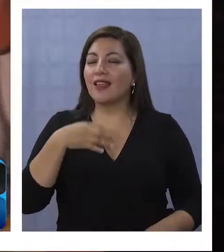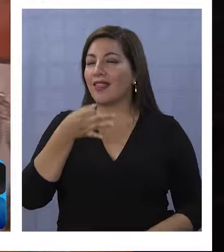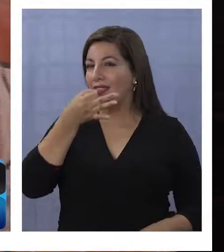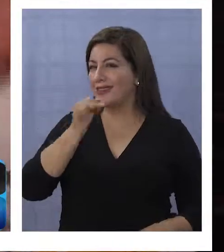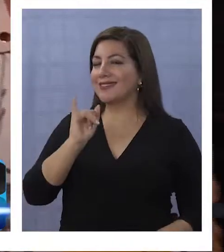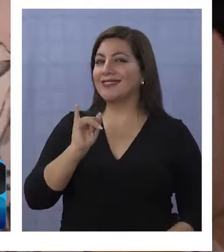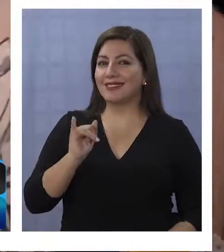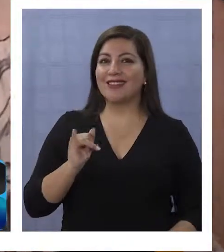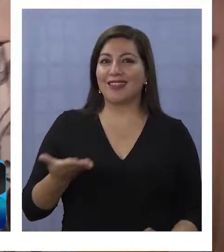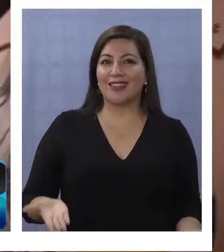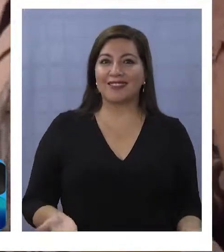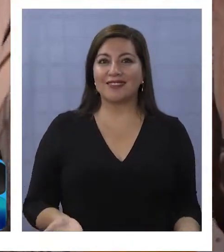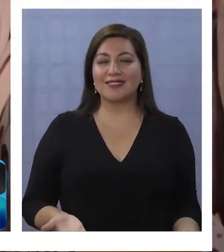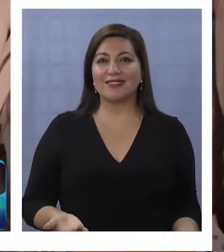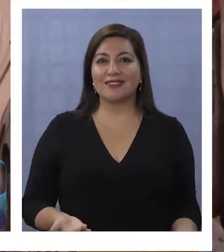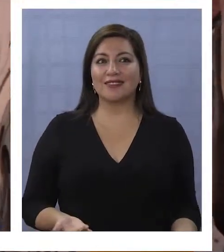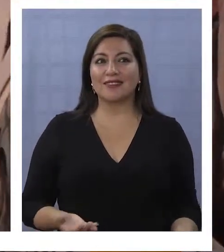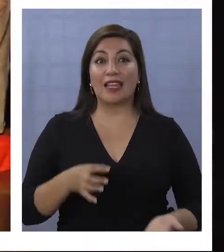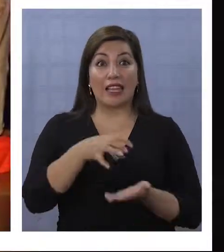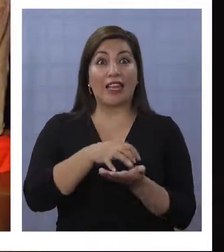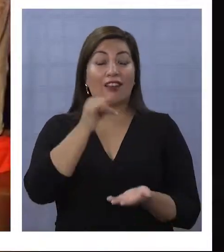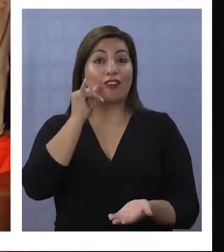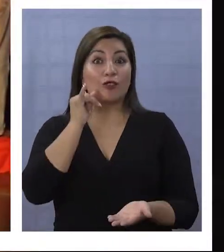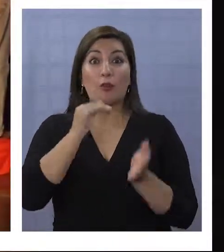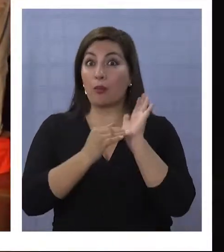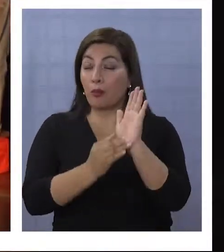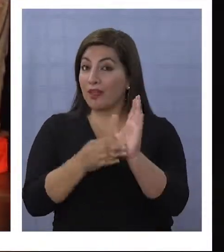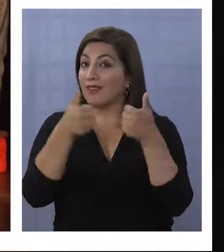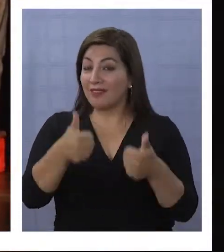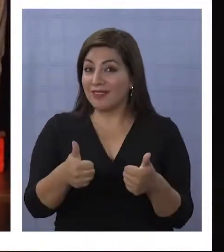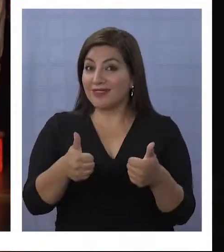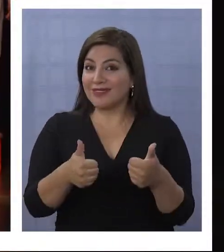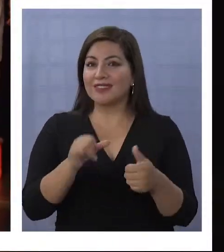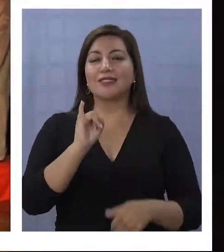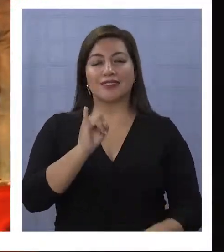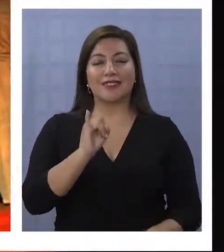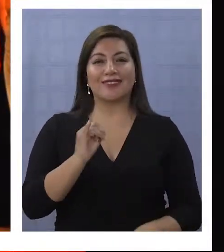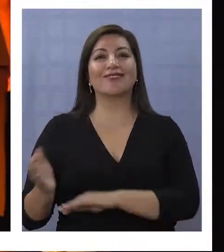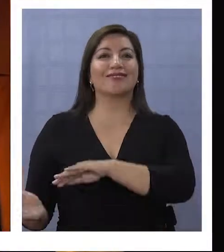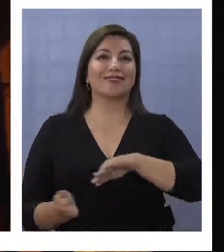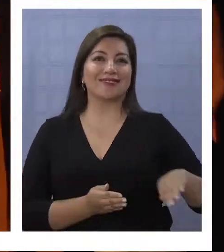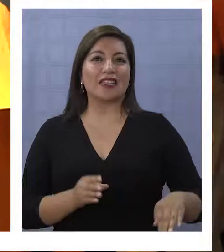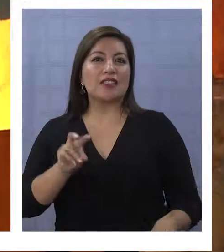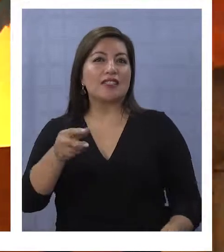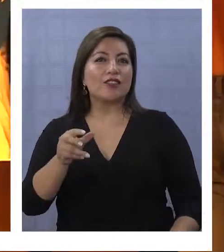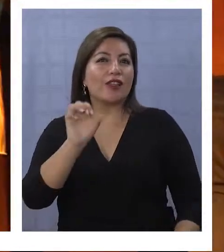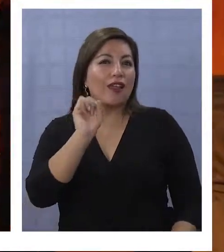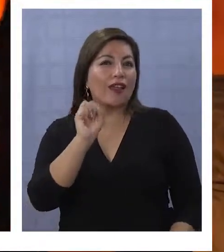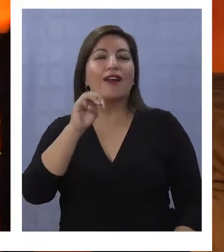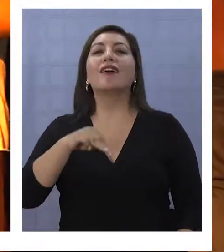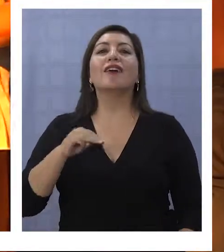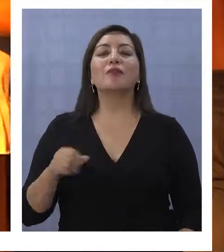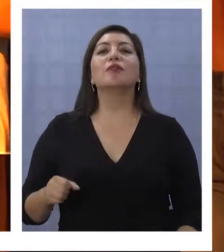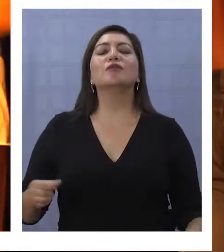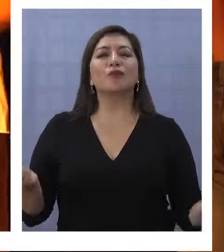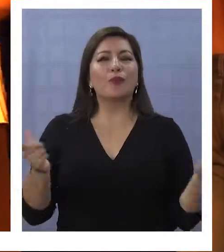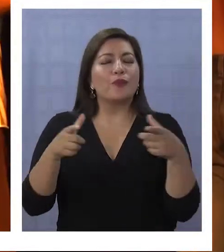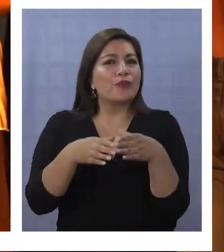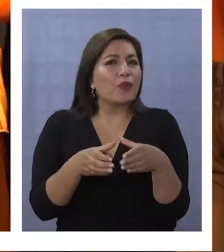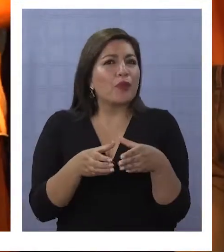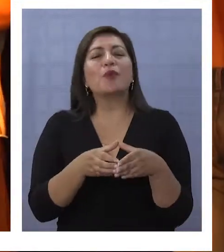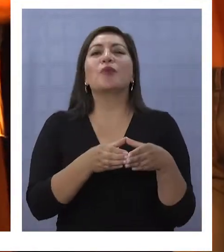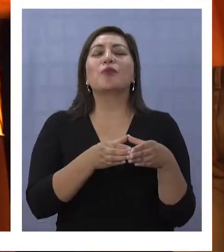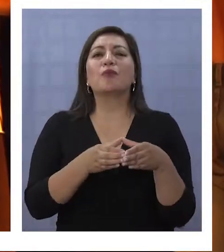que... ¿Y se refleja bien la ciudad? Muy bien, exacto. Sintonía AM es una creación colectiva que,